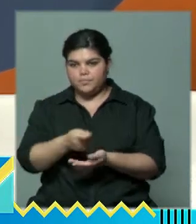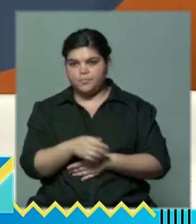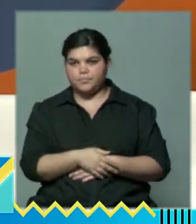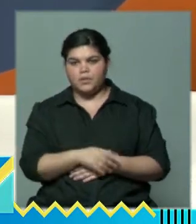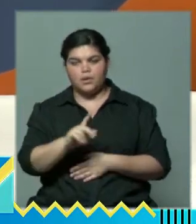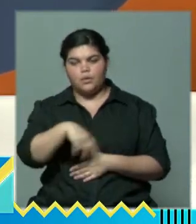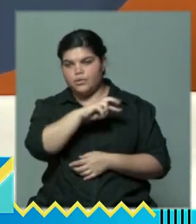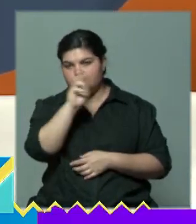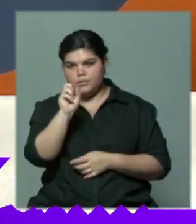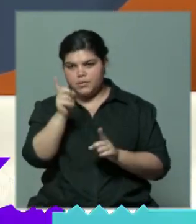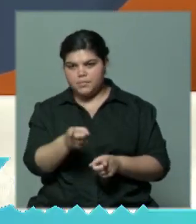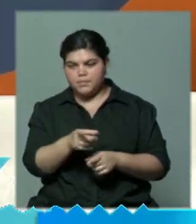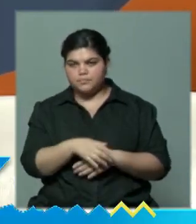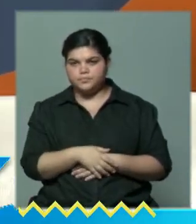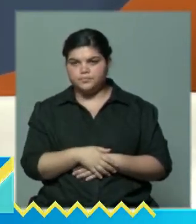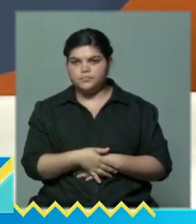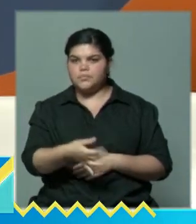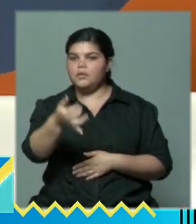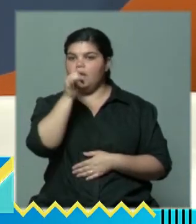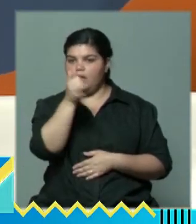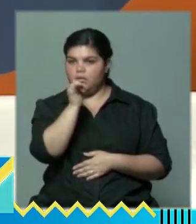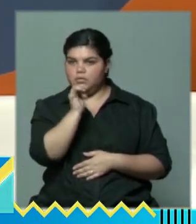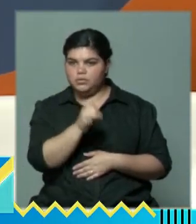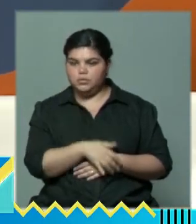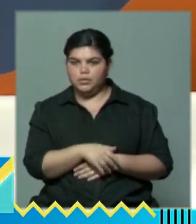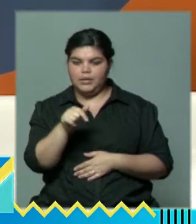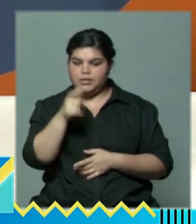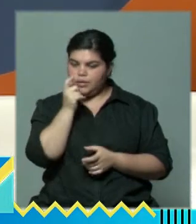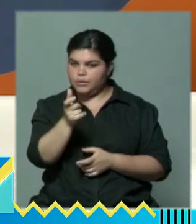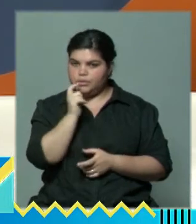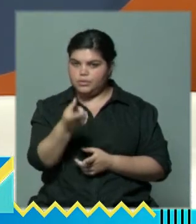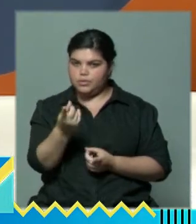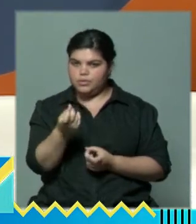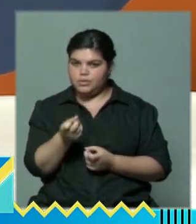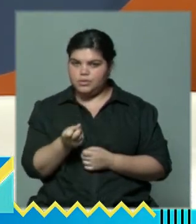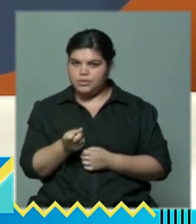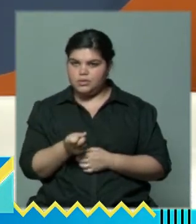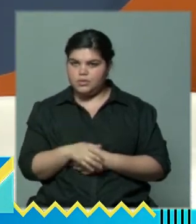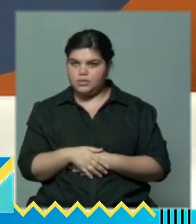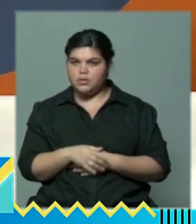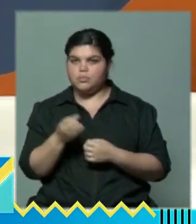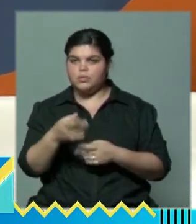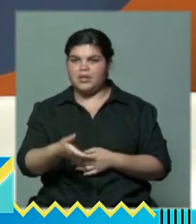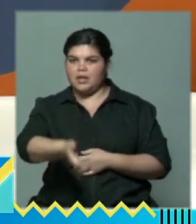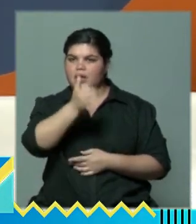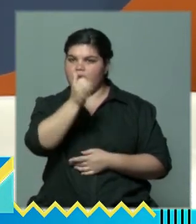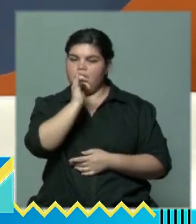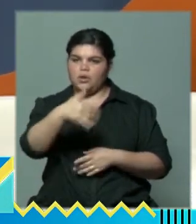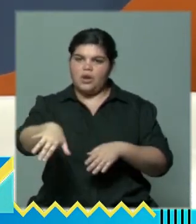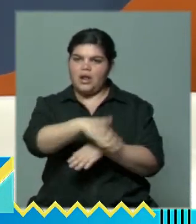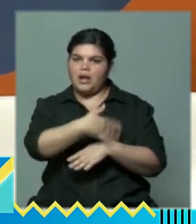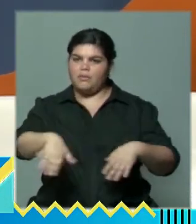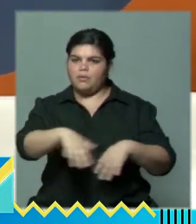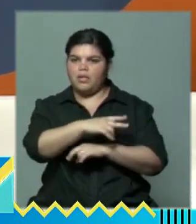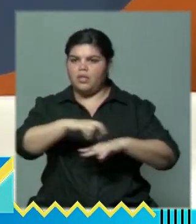está el tema del alcohol, digamos, que es un tema que hay que regular y que es un tema que hay que aplicar, pero porque hay un exceso de consumo de alcohol en la vía pública y hoy no